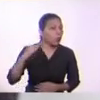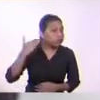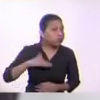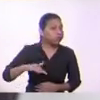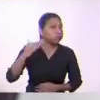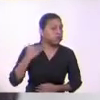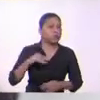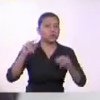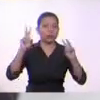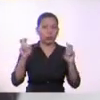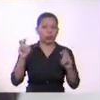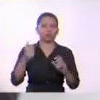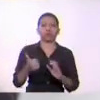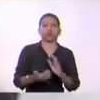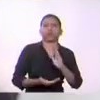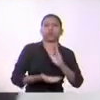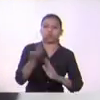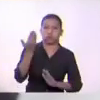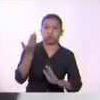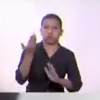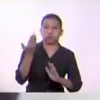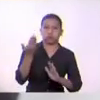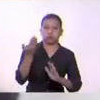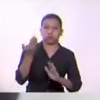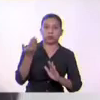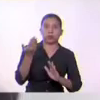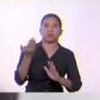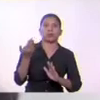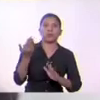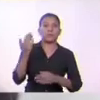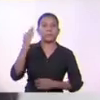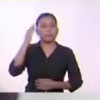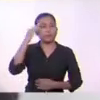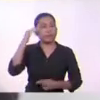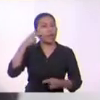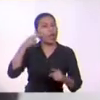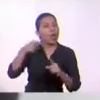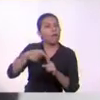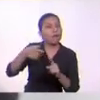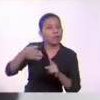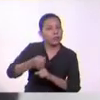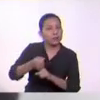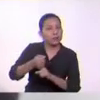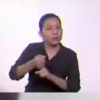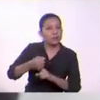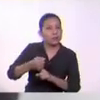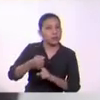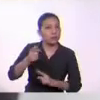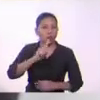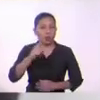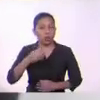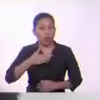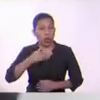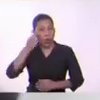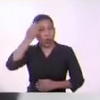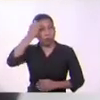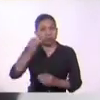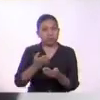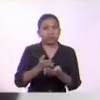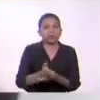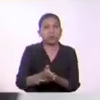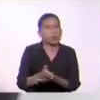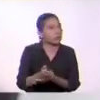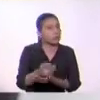poder desarrollarlo, pues necesita ser objetivo y no emitir su opinión sobre